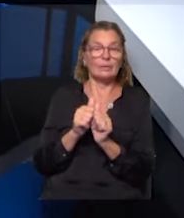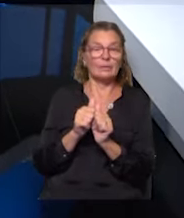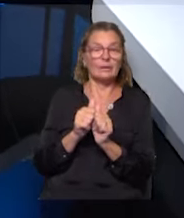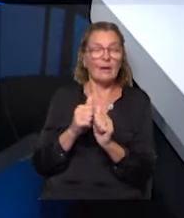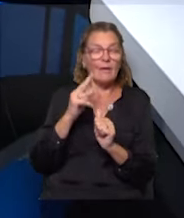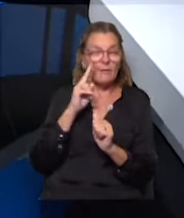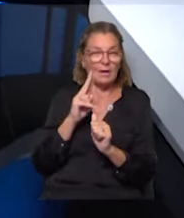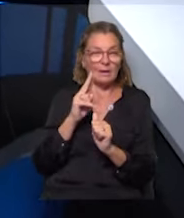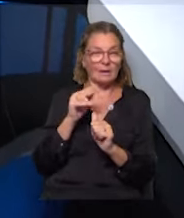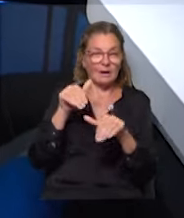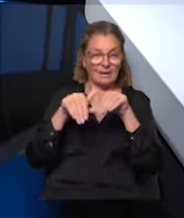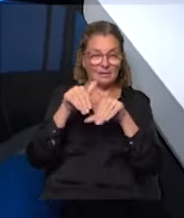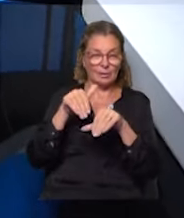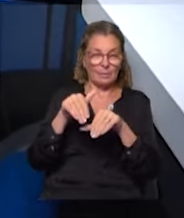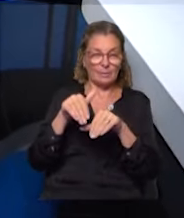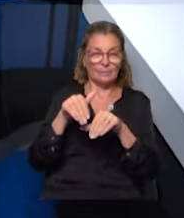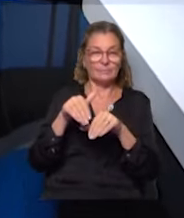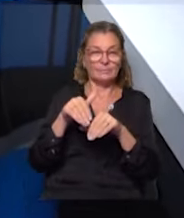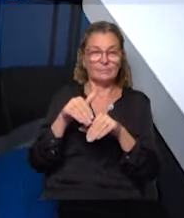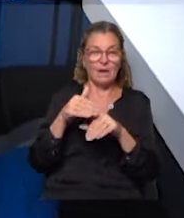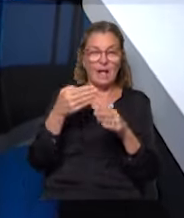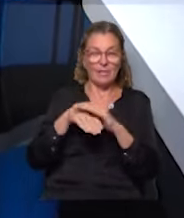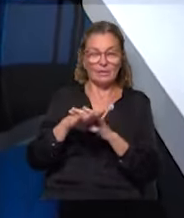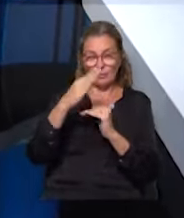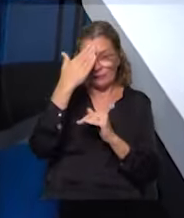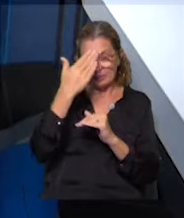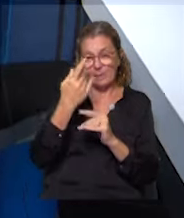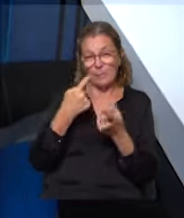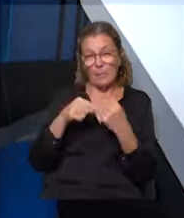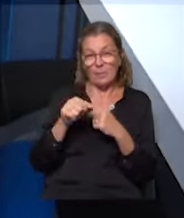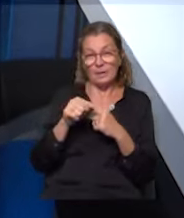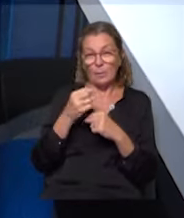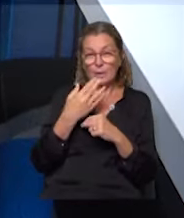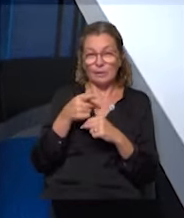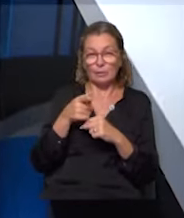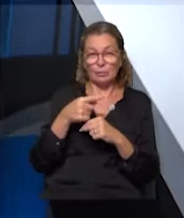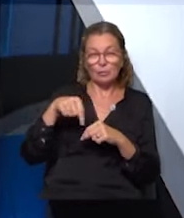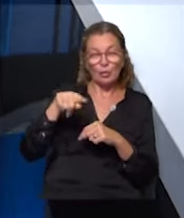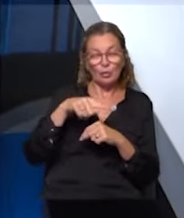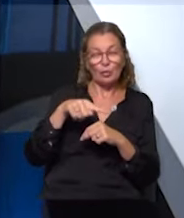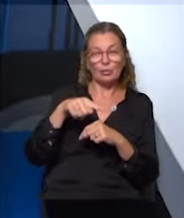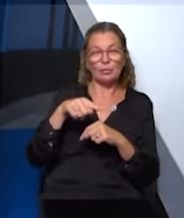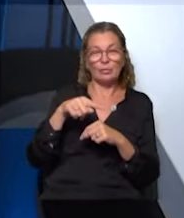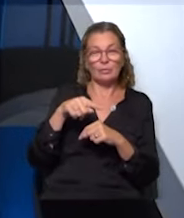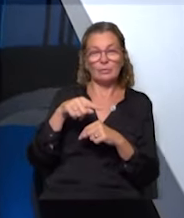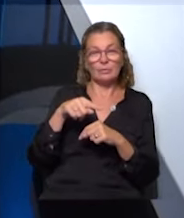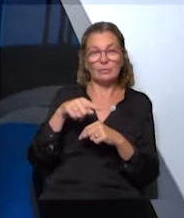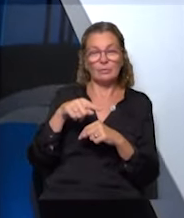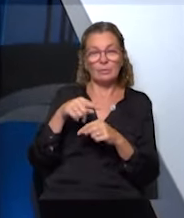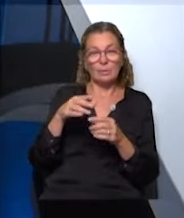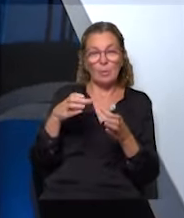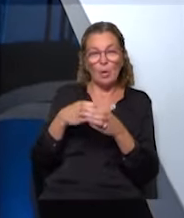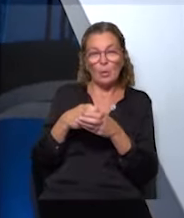perspectivas electorales dentro de del frente pero bueno nosotros eh como